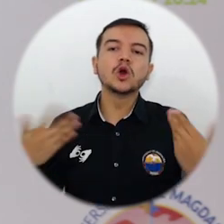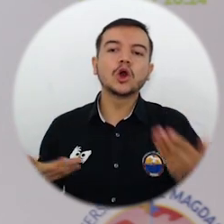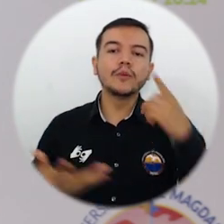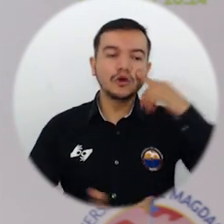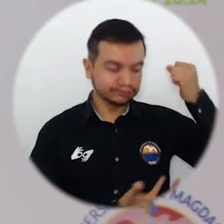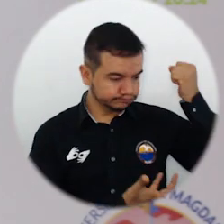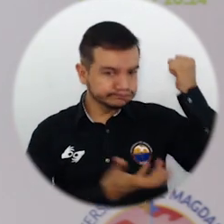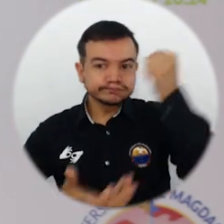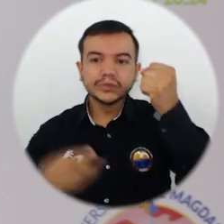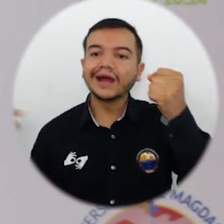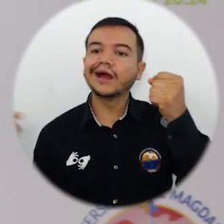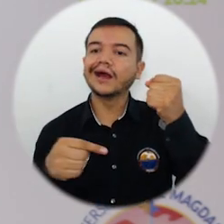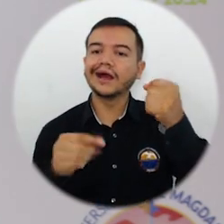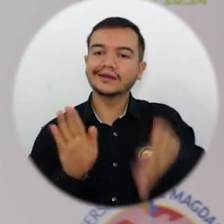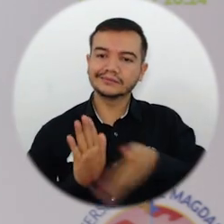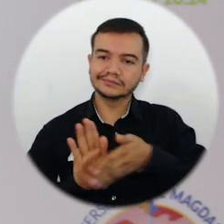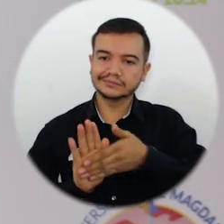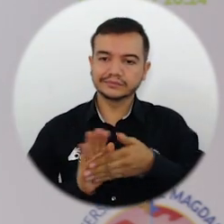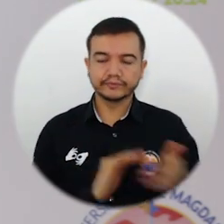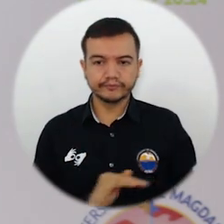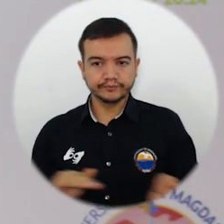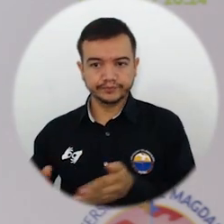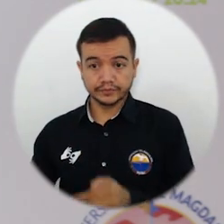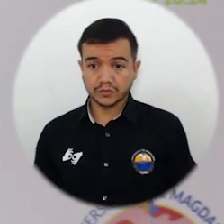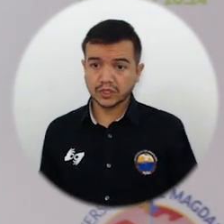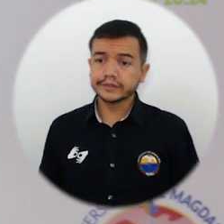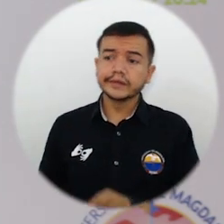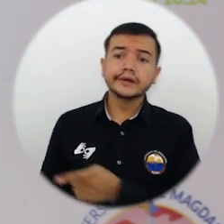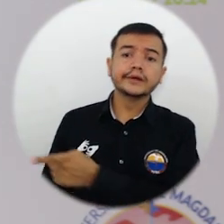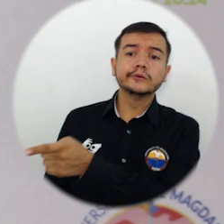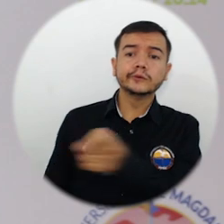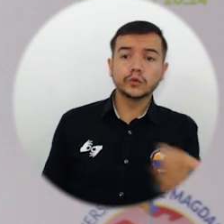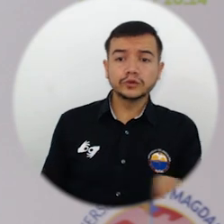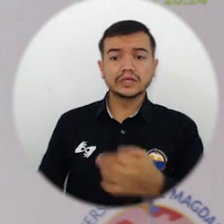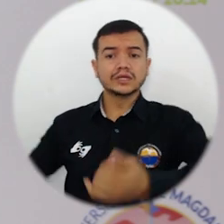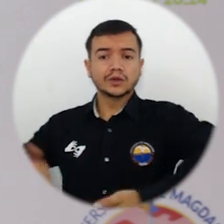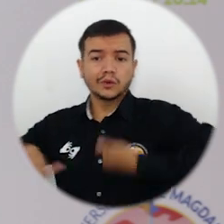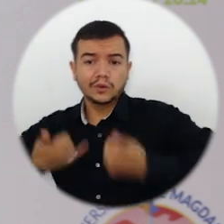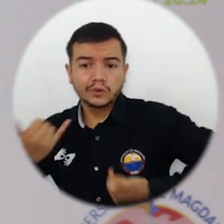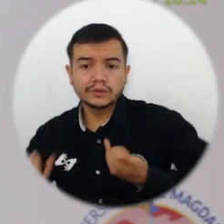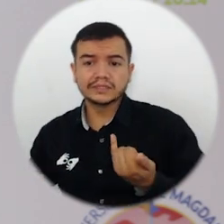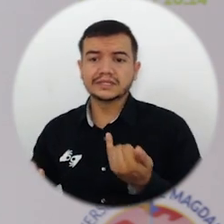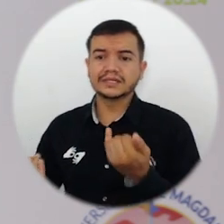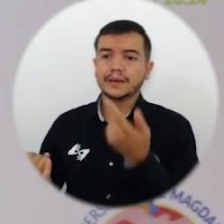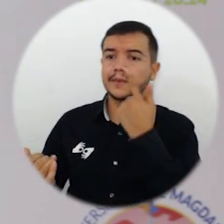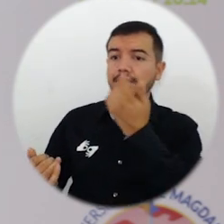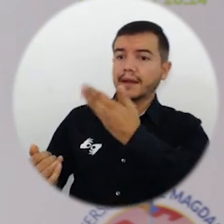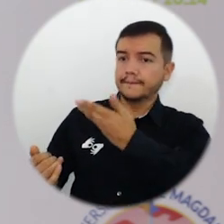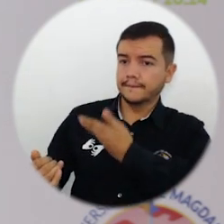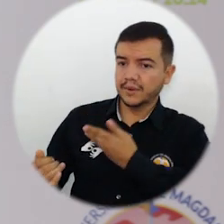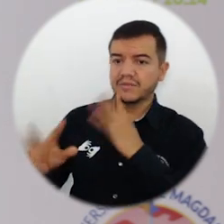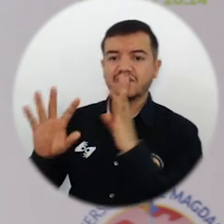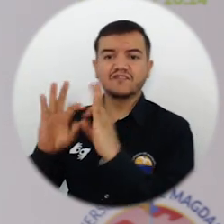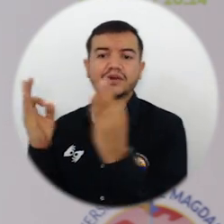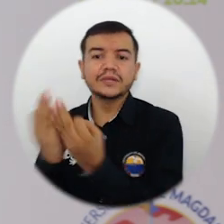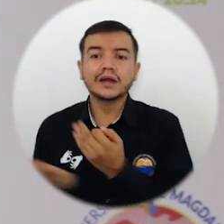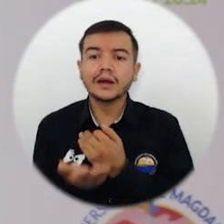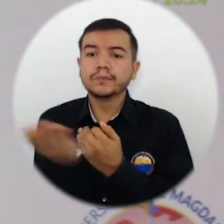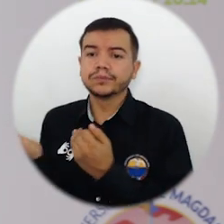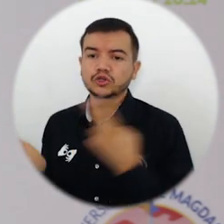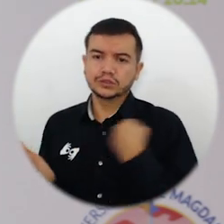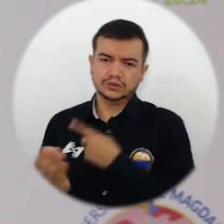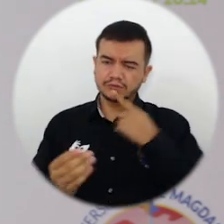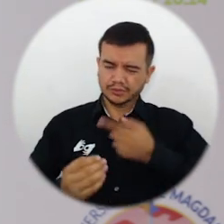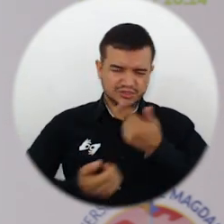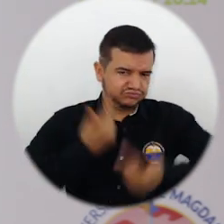con discursos. Así que jóvenes estudiantes, padres de familia que están preocupados por esta situación, vamos a hacer hasta lo imposible para lograr esos recursos. Si